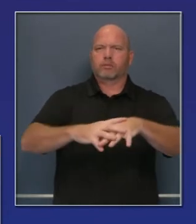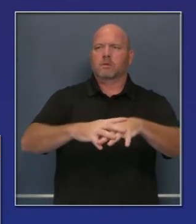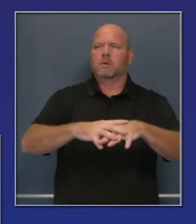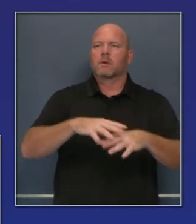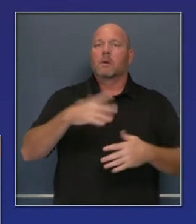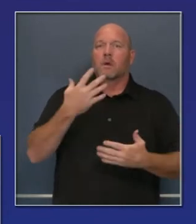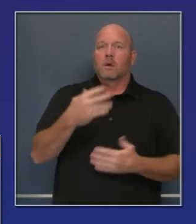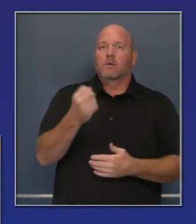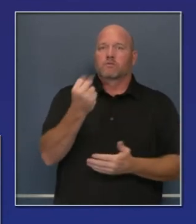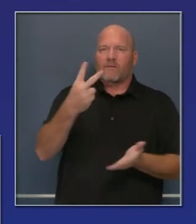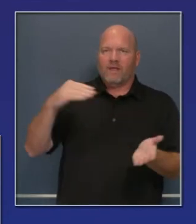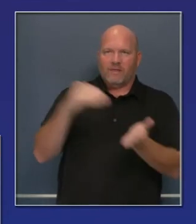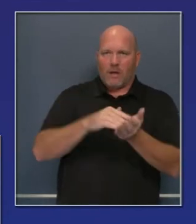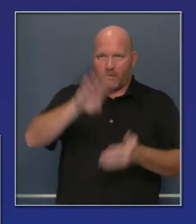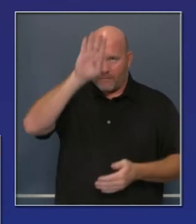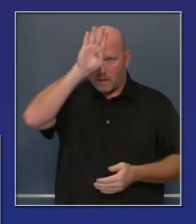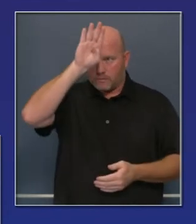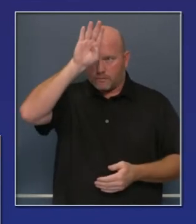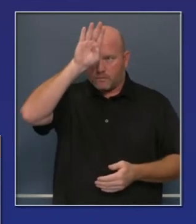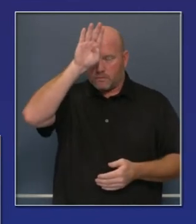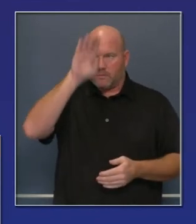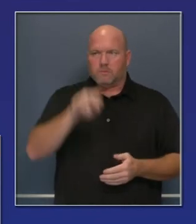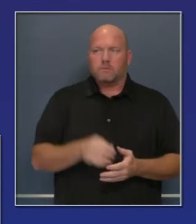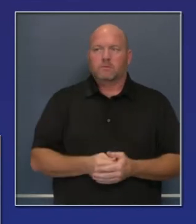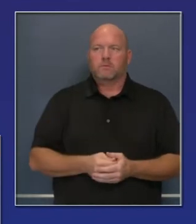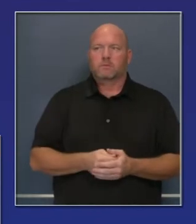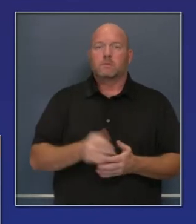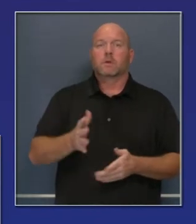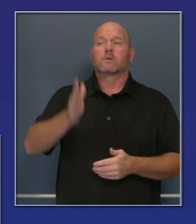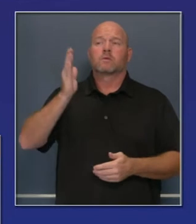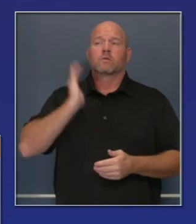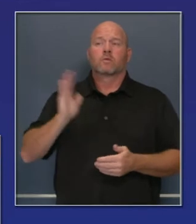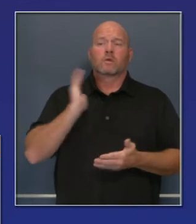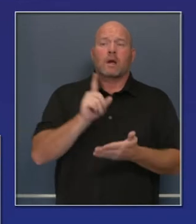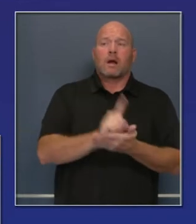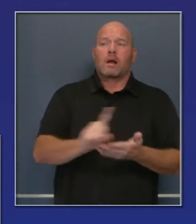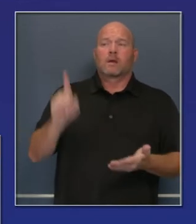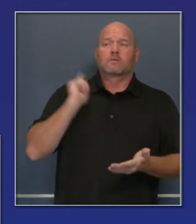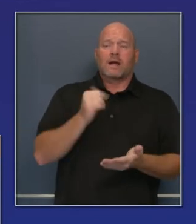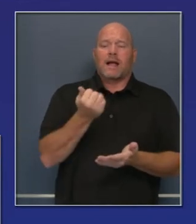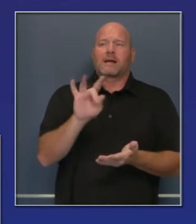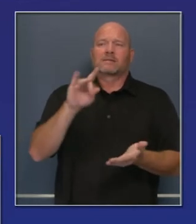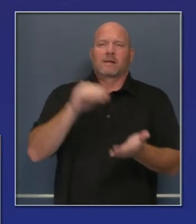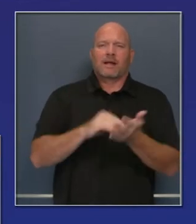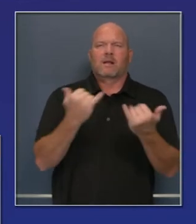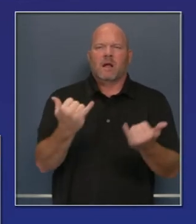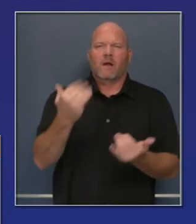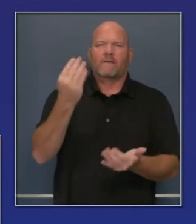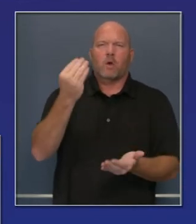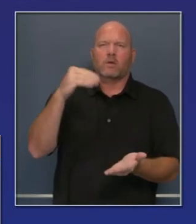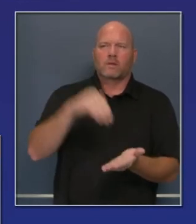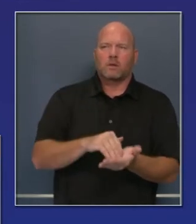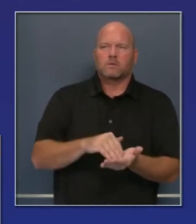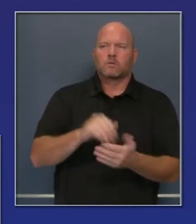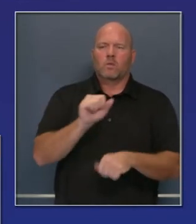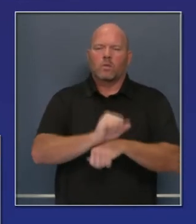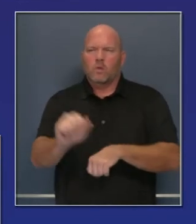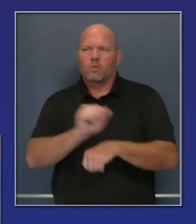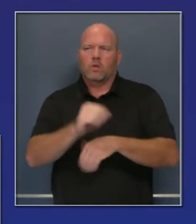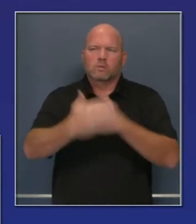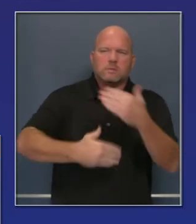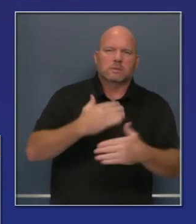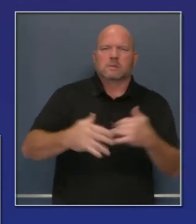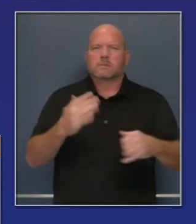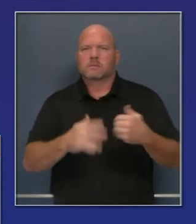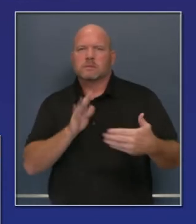unos más de 12 mil bomberos. Hace algunas semanas teníamos más de 18 mil bomberos. Ahora solo 12 mil.